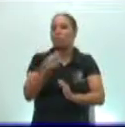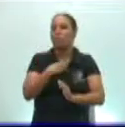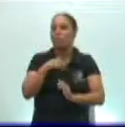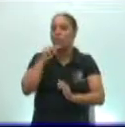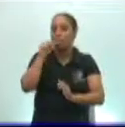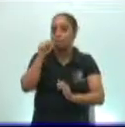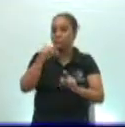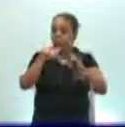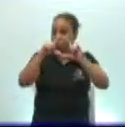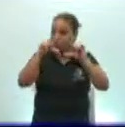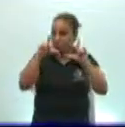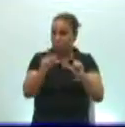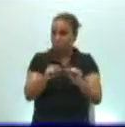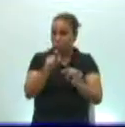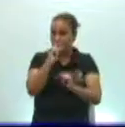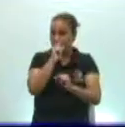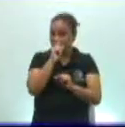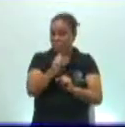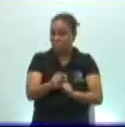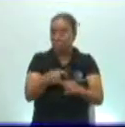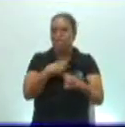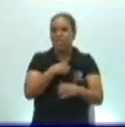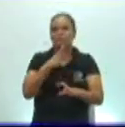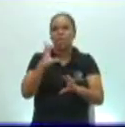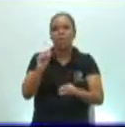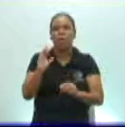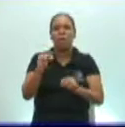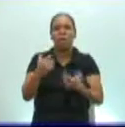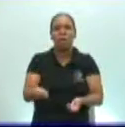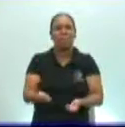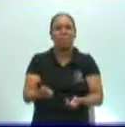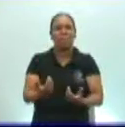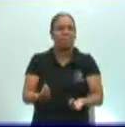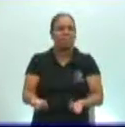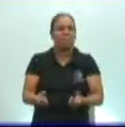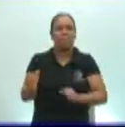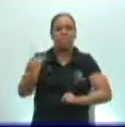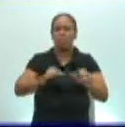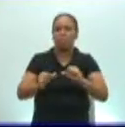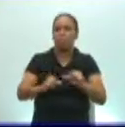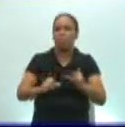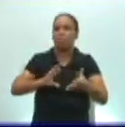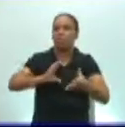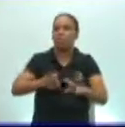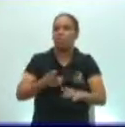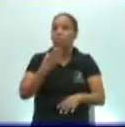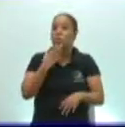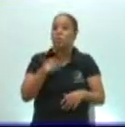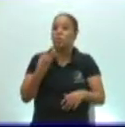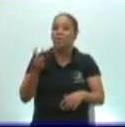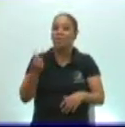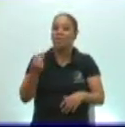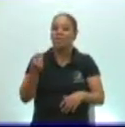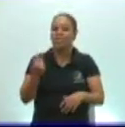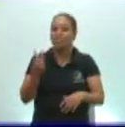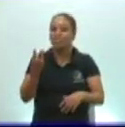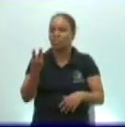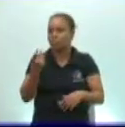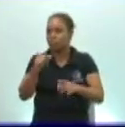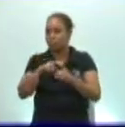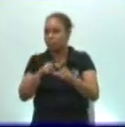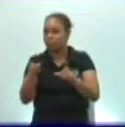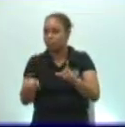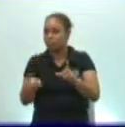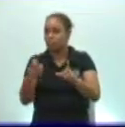hablar tanto de qué elemento químico la forma, como la cantidad de átomos que tenemos de cada elemento